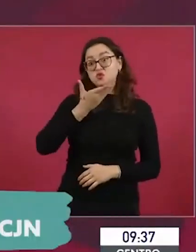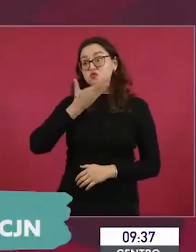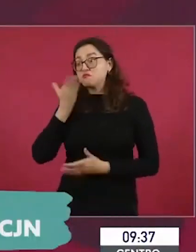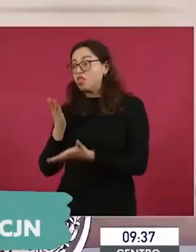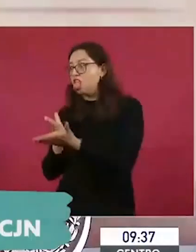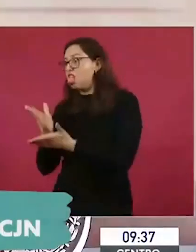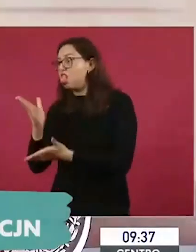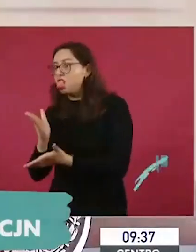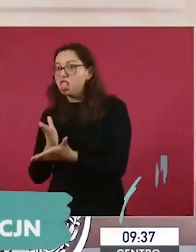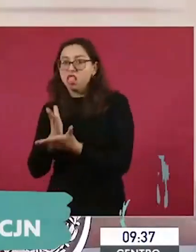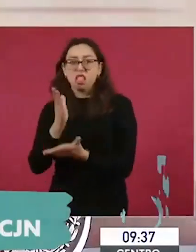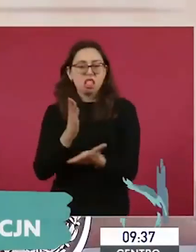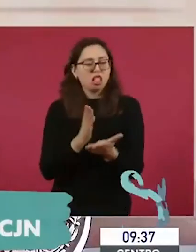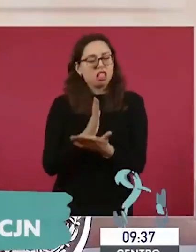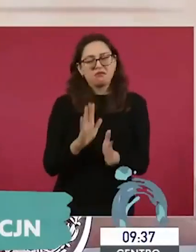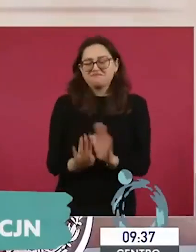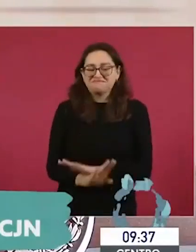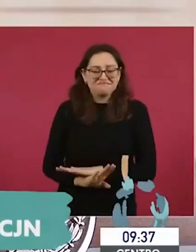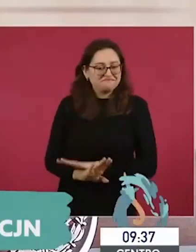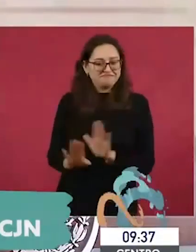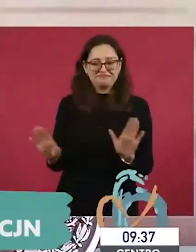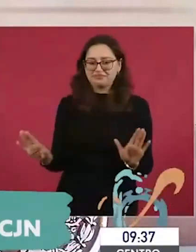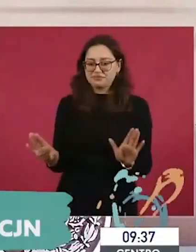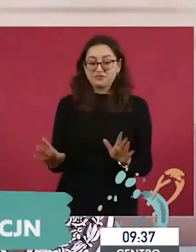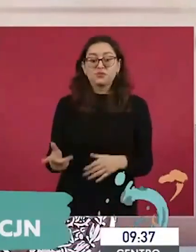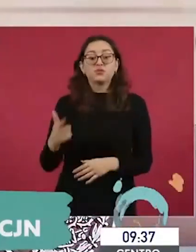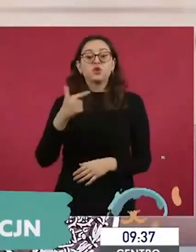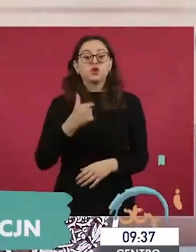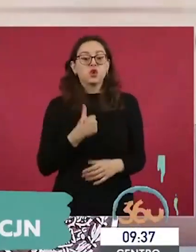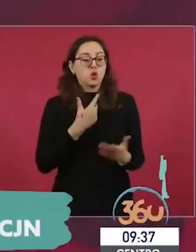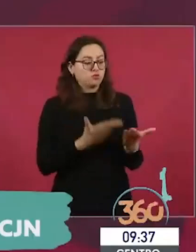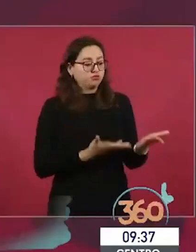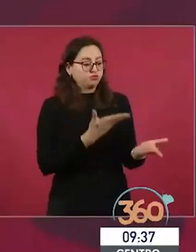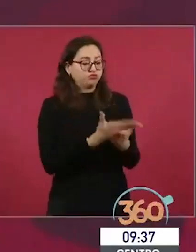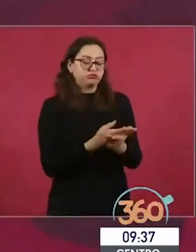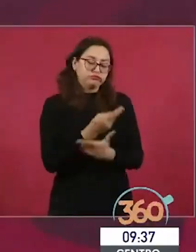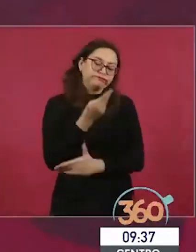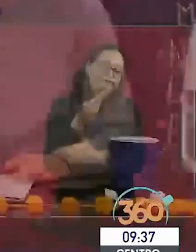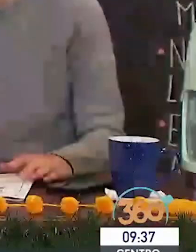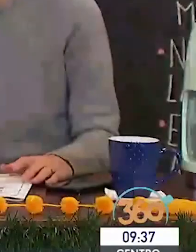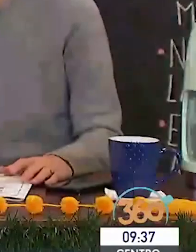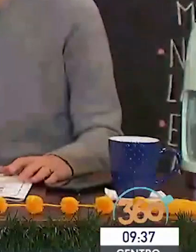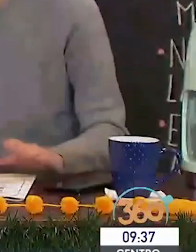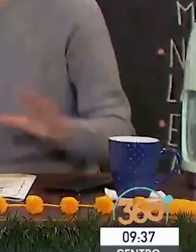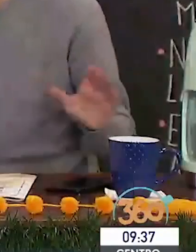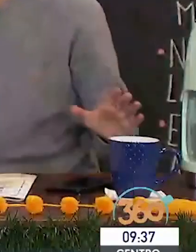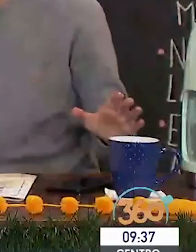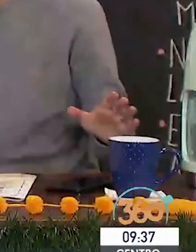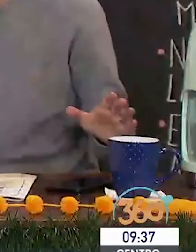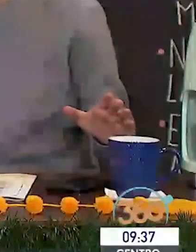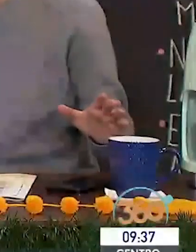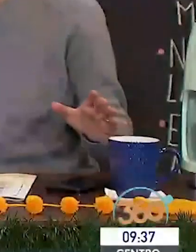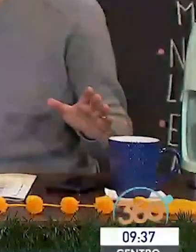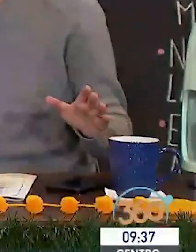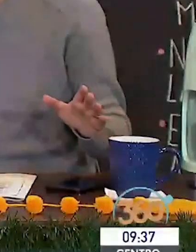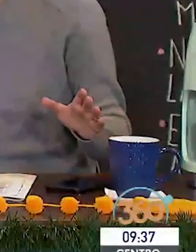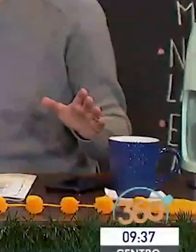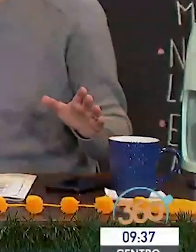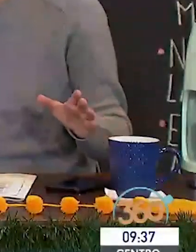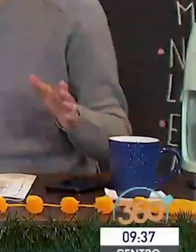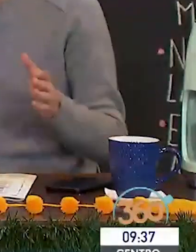costumbre yo envío una terna y no le hablo a nadie dice no hay